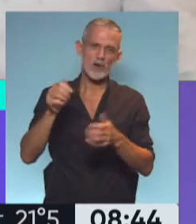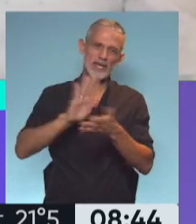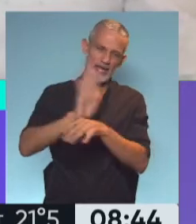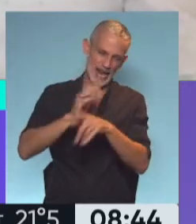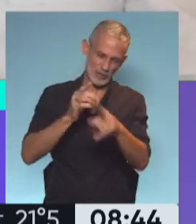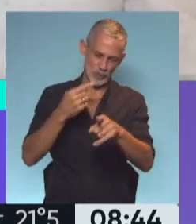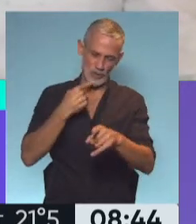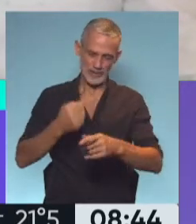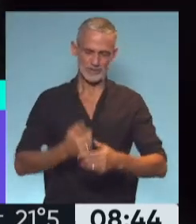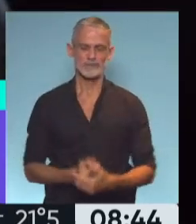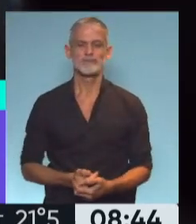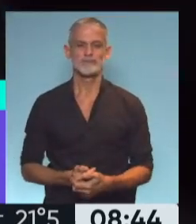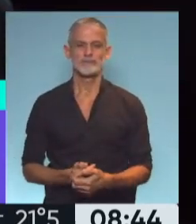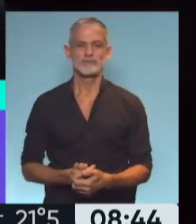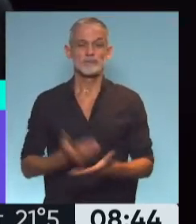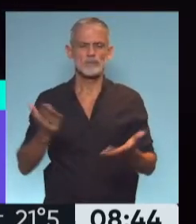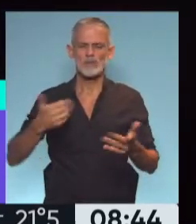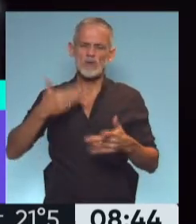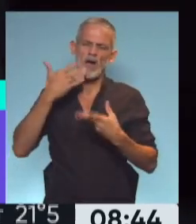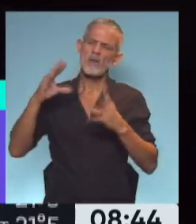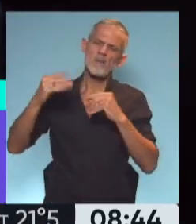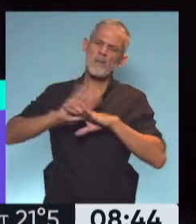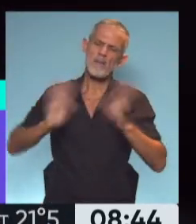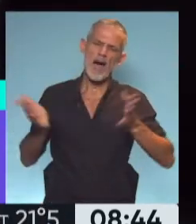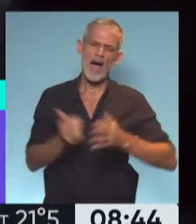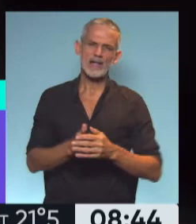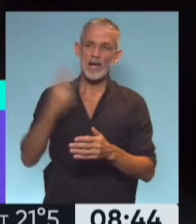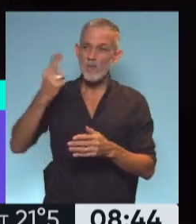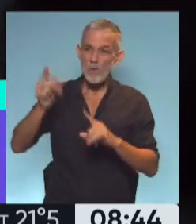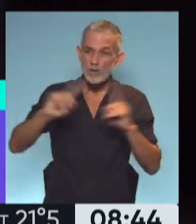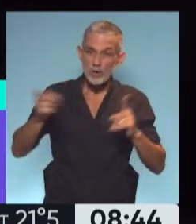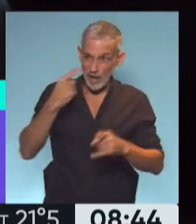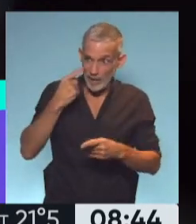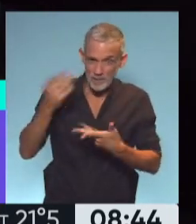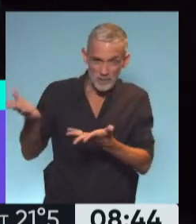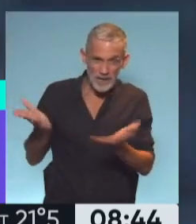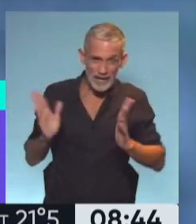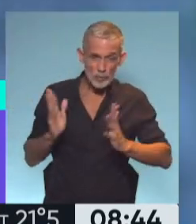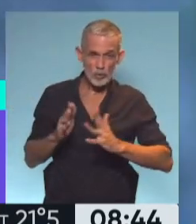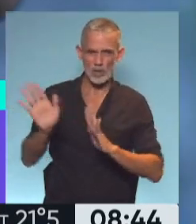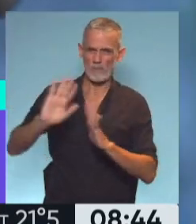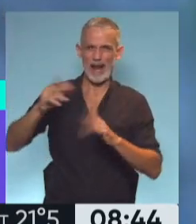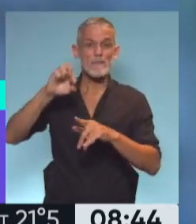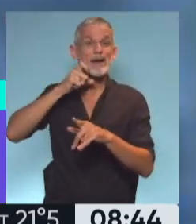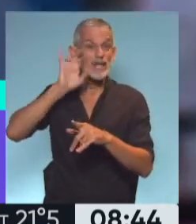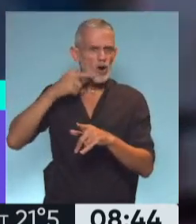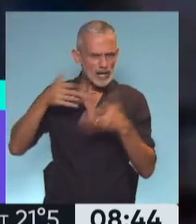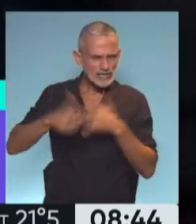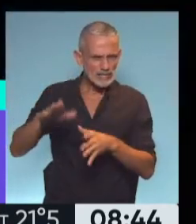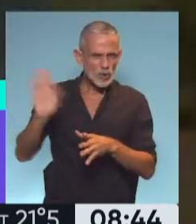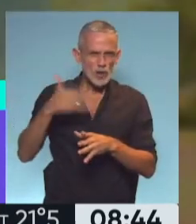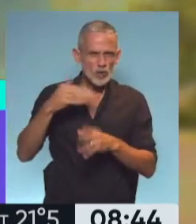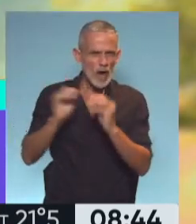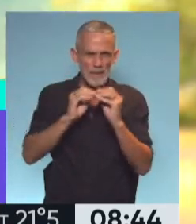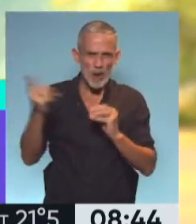esto nos comentaba. No hay que hablar más, ya está. Pero no está muerto, está vivito y coleando. Che, pará, de Patagones, ¿no era el pibe este que mató a todos los